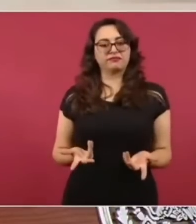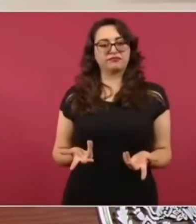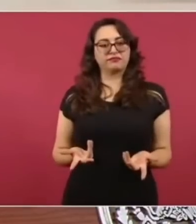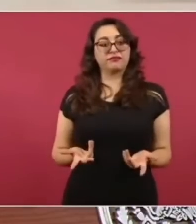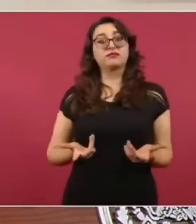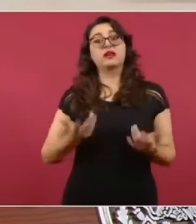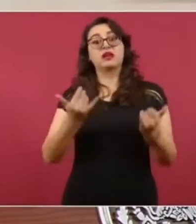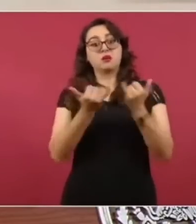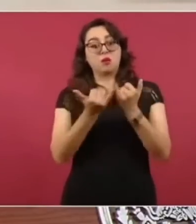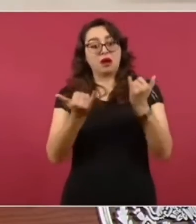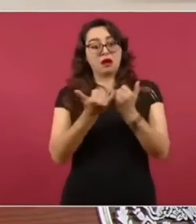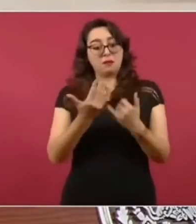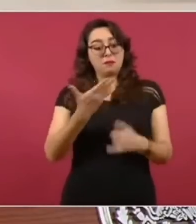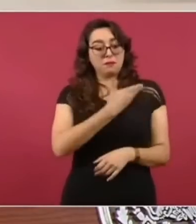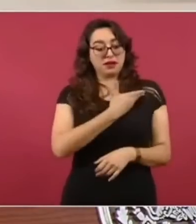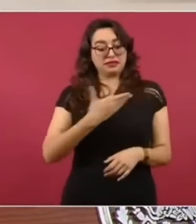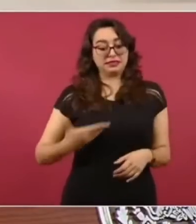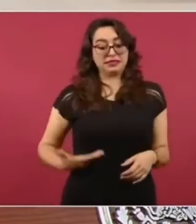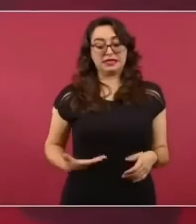mayoría